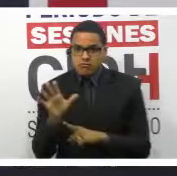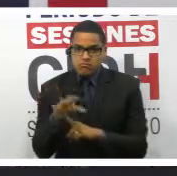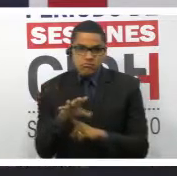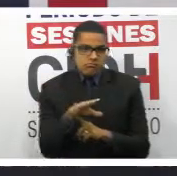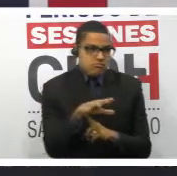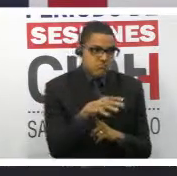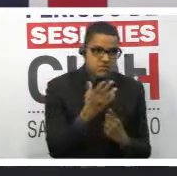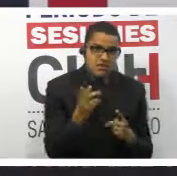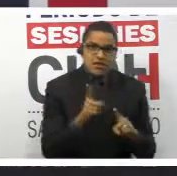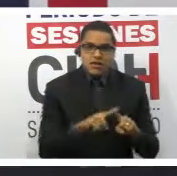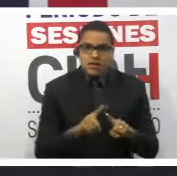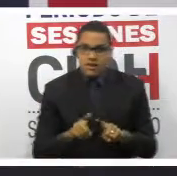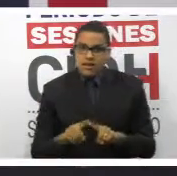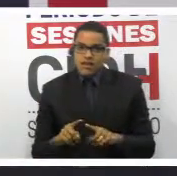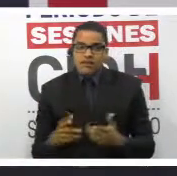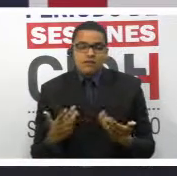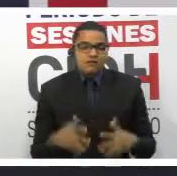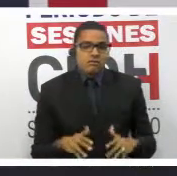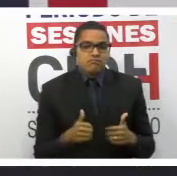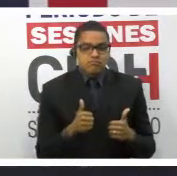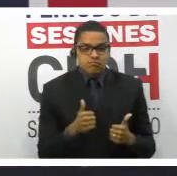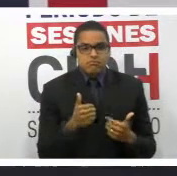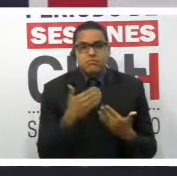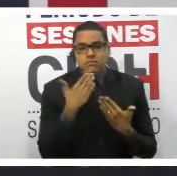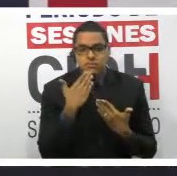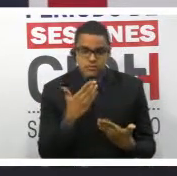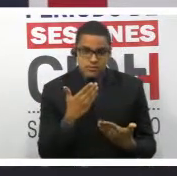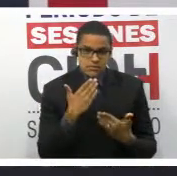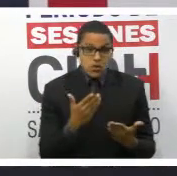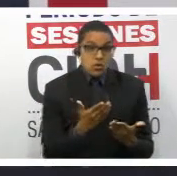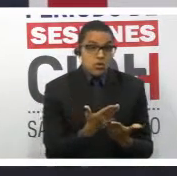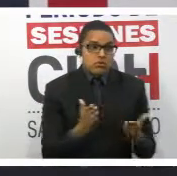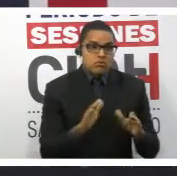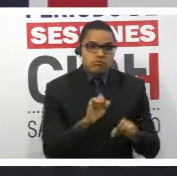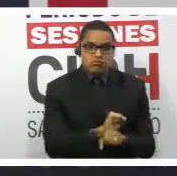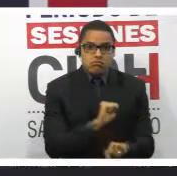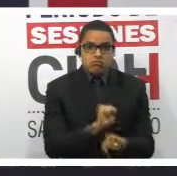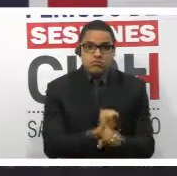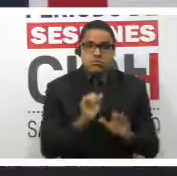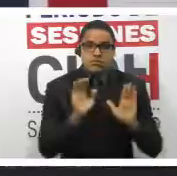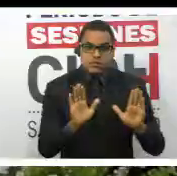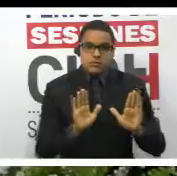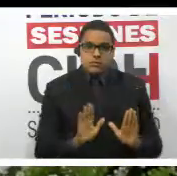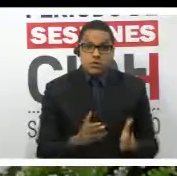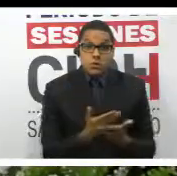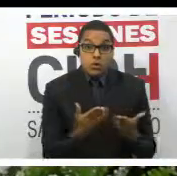en él and you have advance to work of the commission